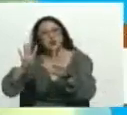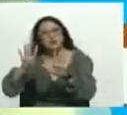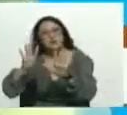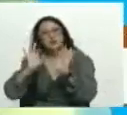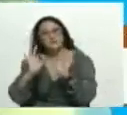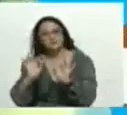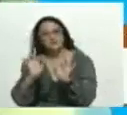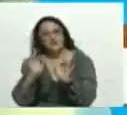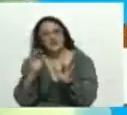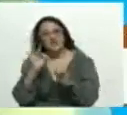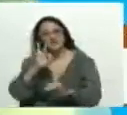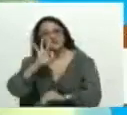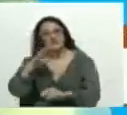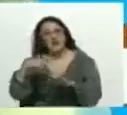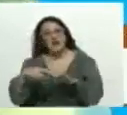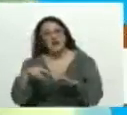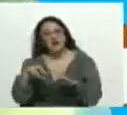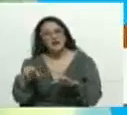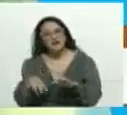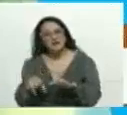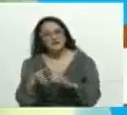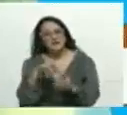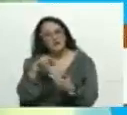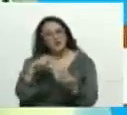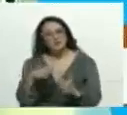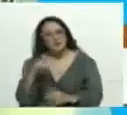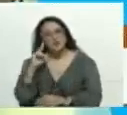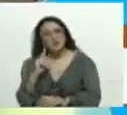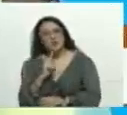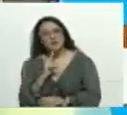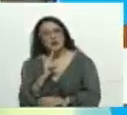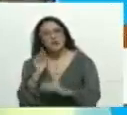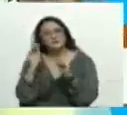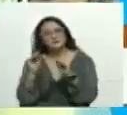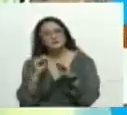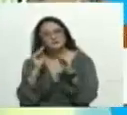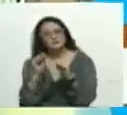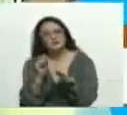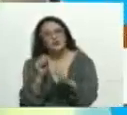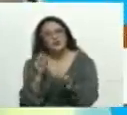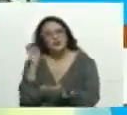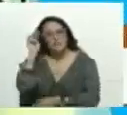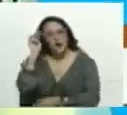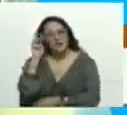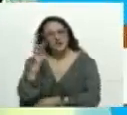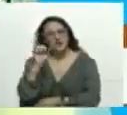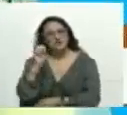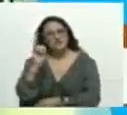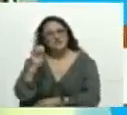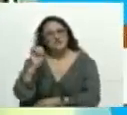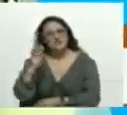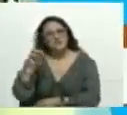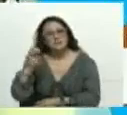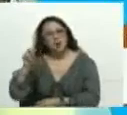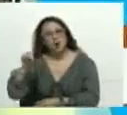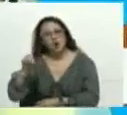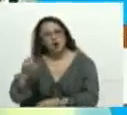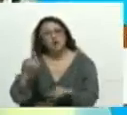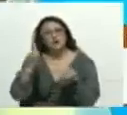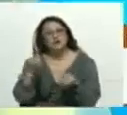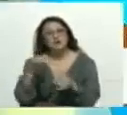bueno se remitió a las tres raíces de la Revolución bolivariana y citó a Simón Rodríguez a su maestro Pero además